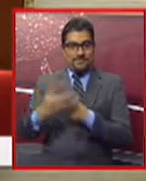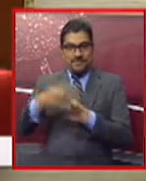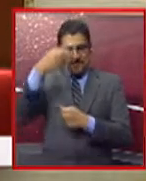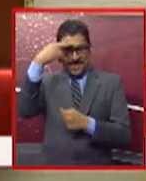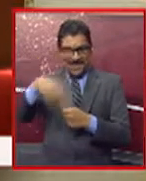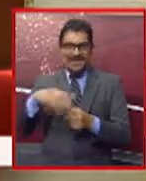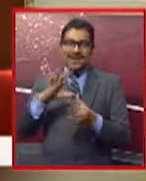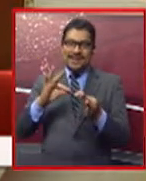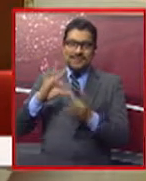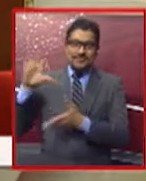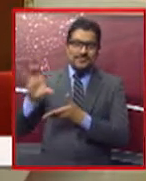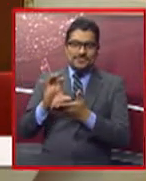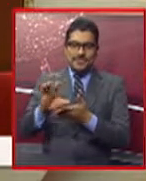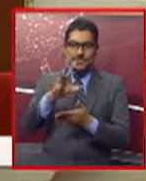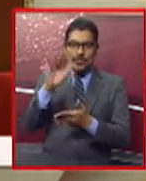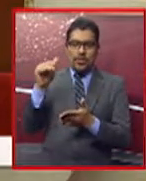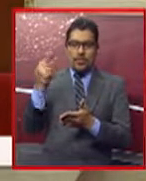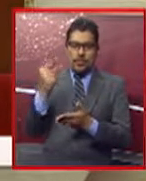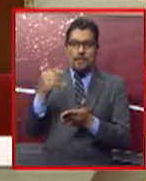adicionales por